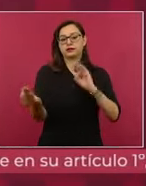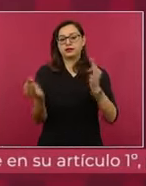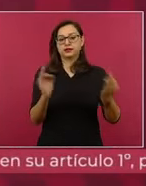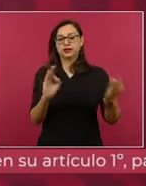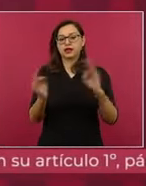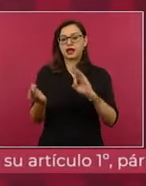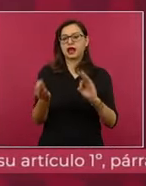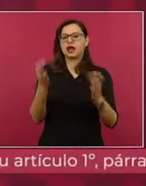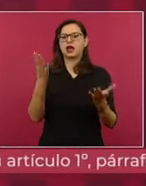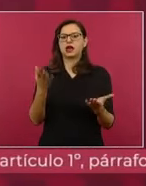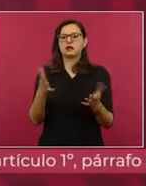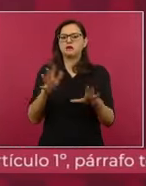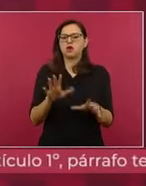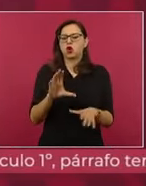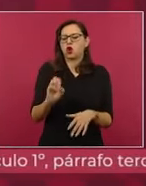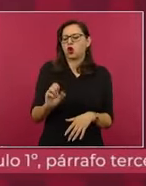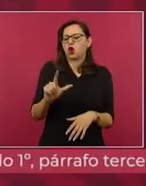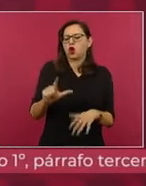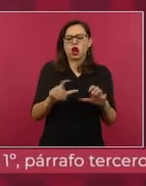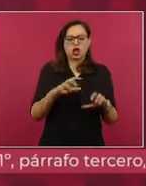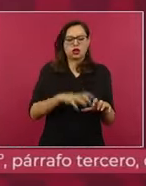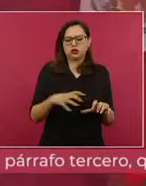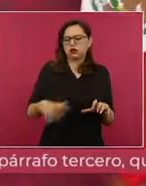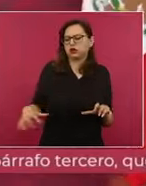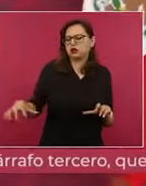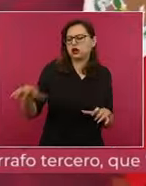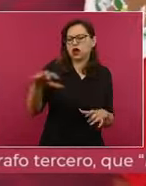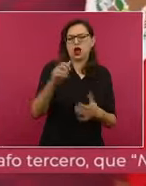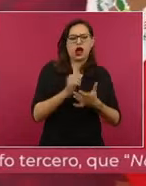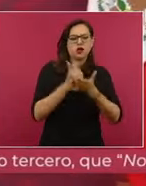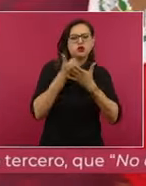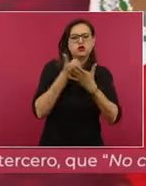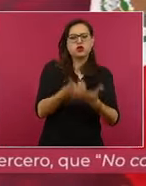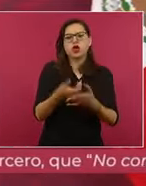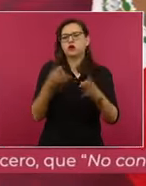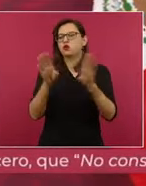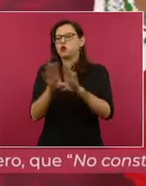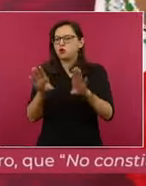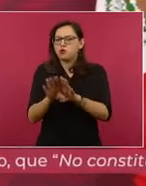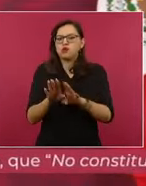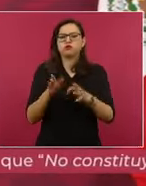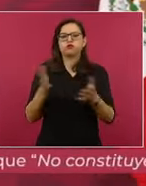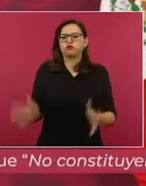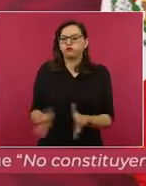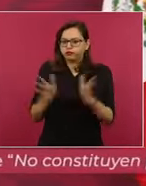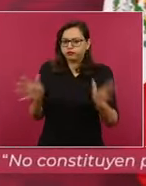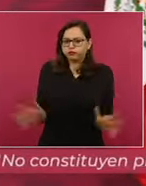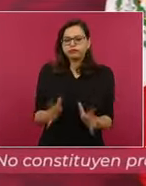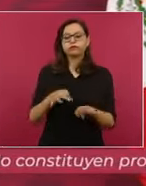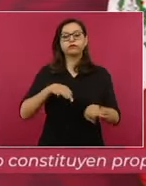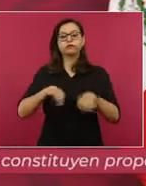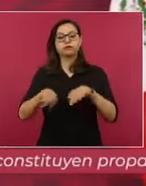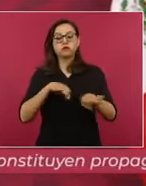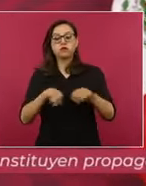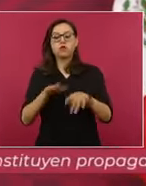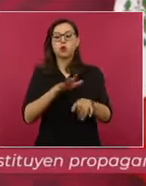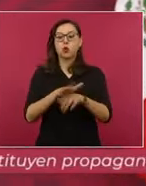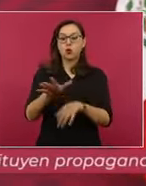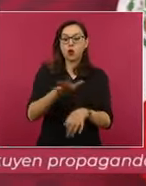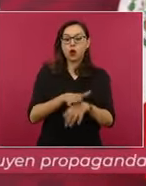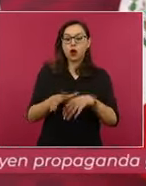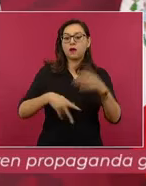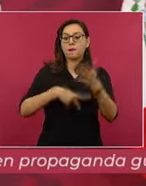de cómo desde el principio se está trabajando, qué se ha hecho, qué nos